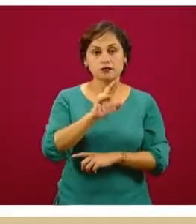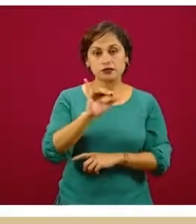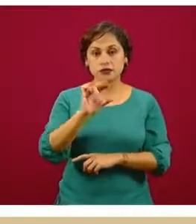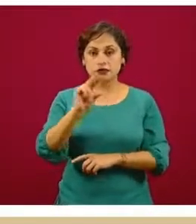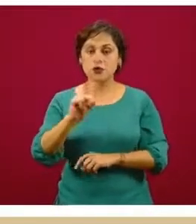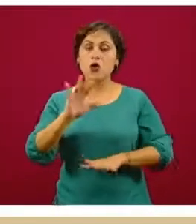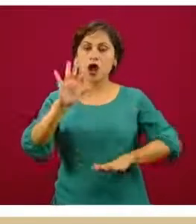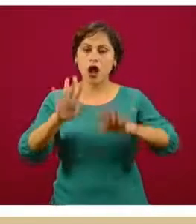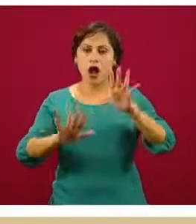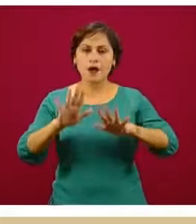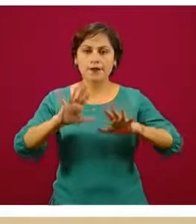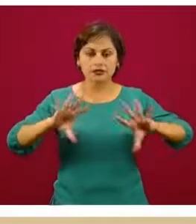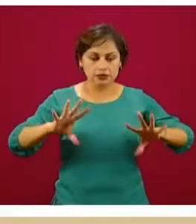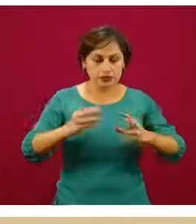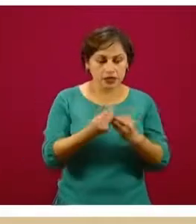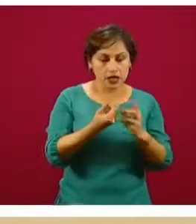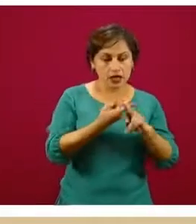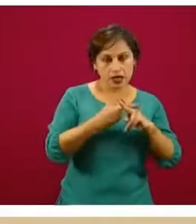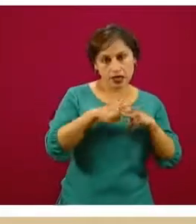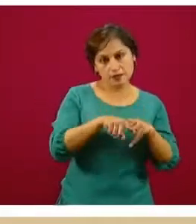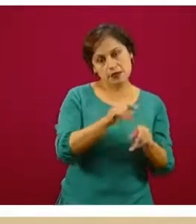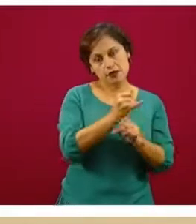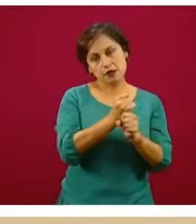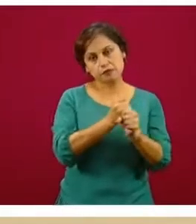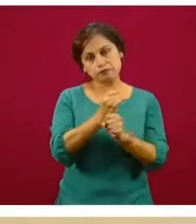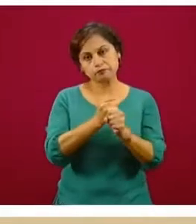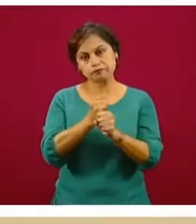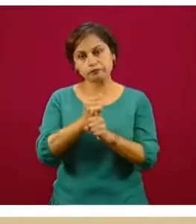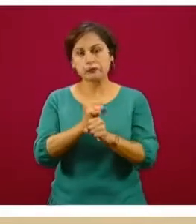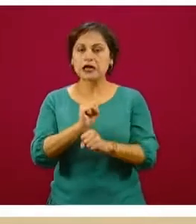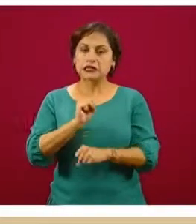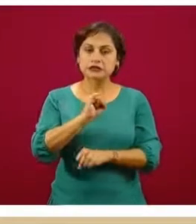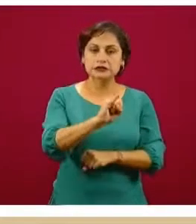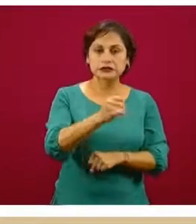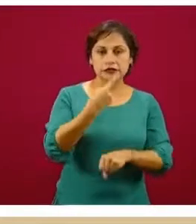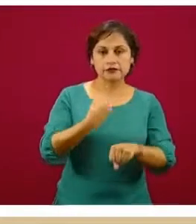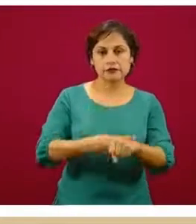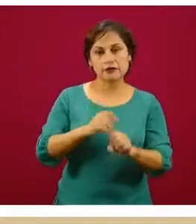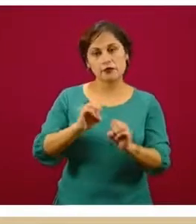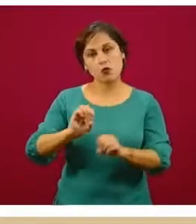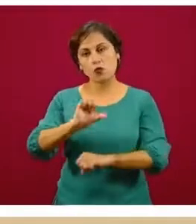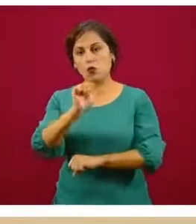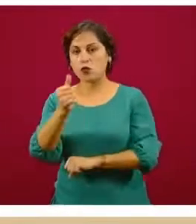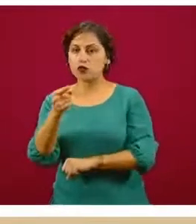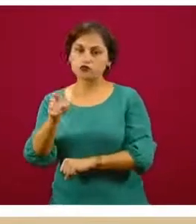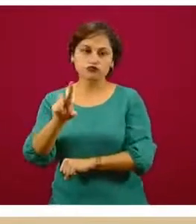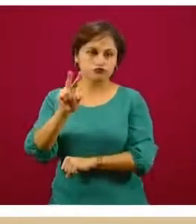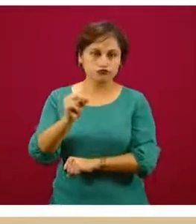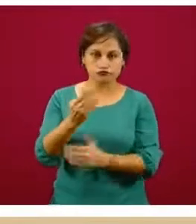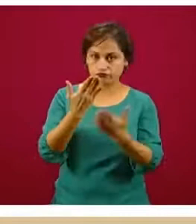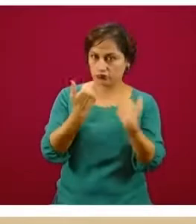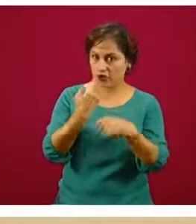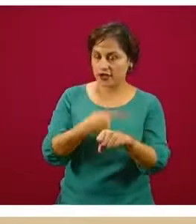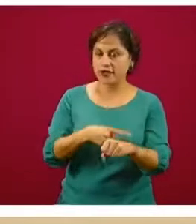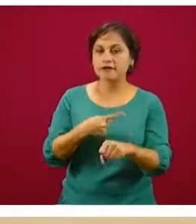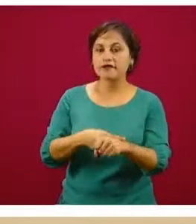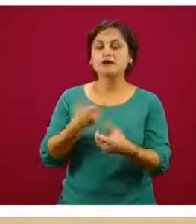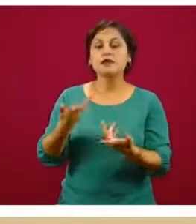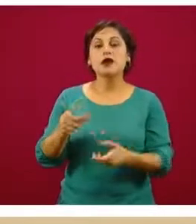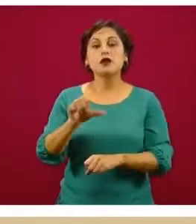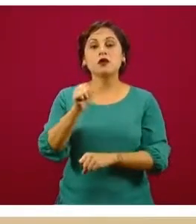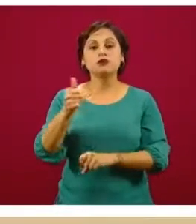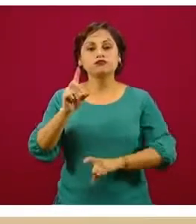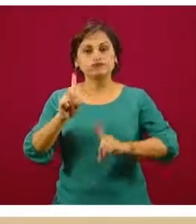pasan a la confirmación, otros pasan al descarte y otros se agregan como nuevos casos sospechosos. En la medida en que tenemos la